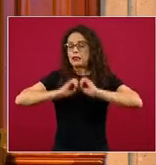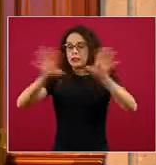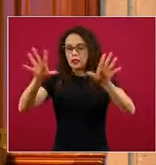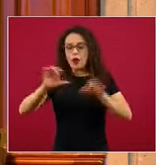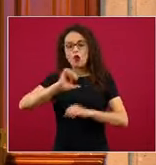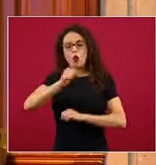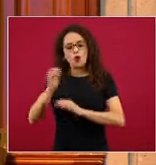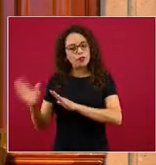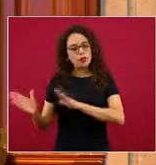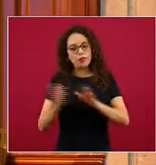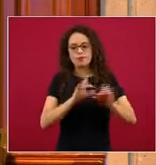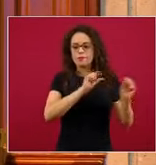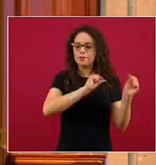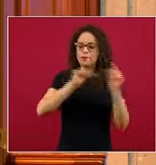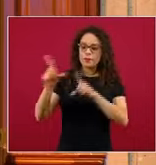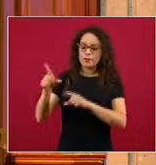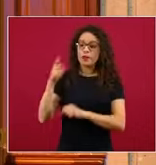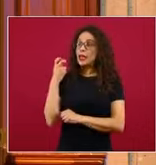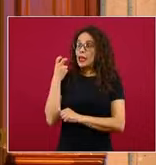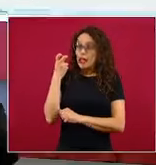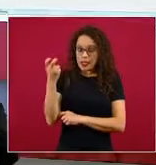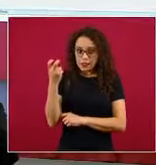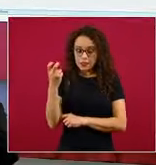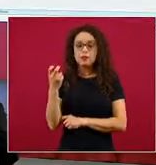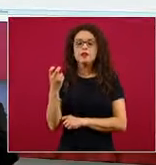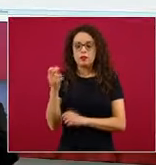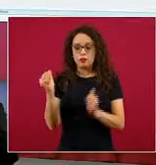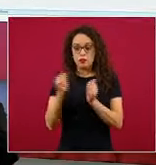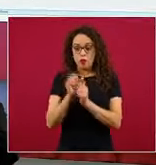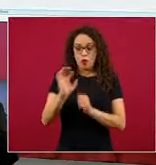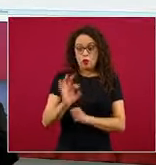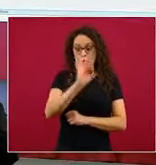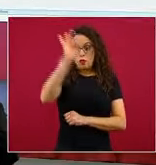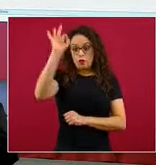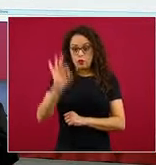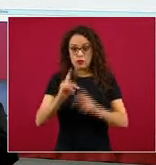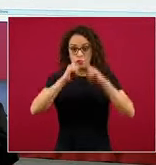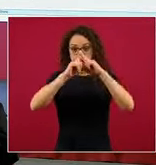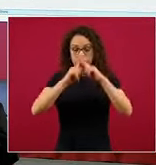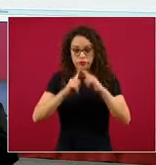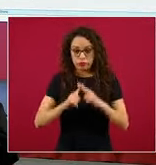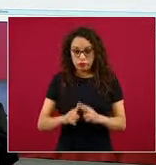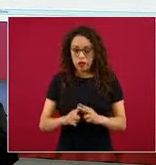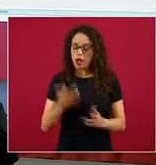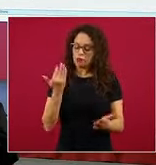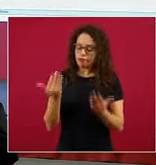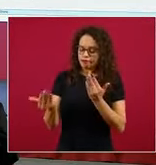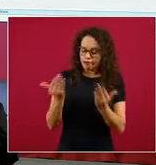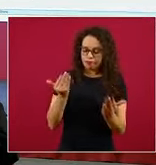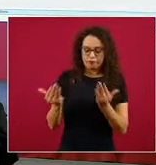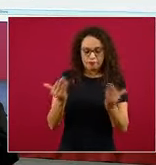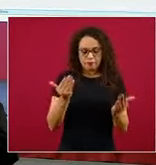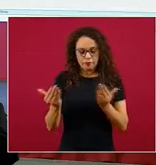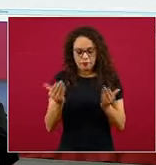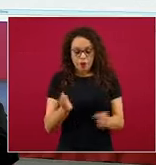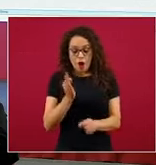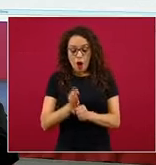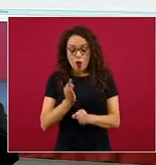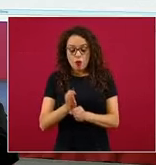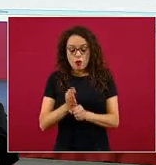siguiente diapositiva, que es donde, aplicando el porcentaje de positividad, estimamos los casos que ya para este